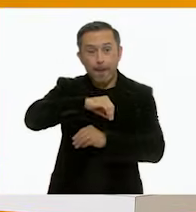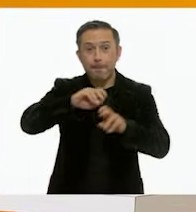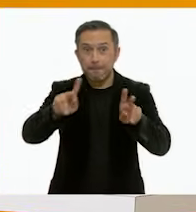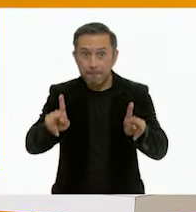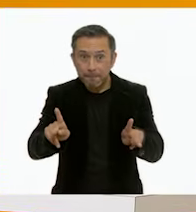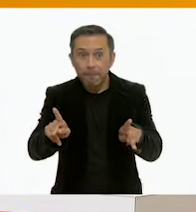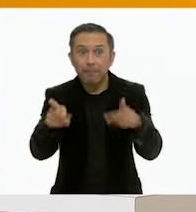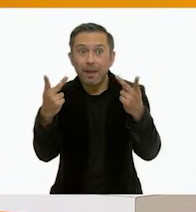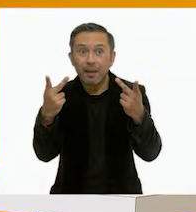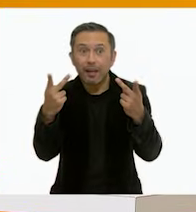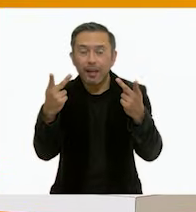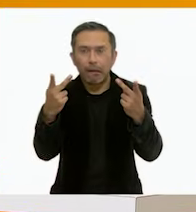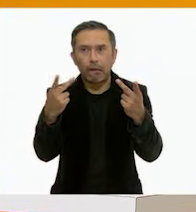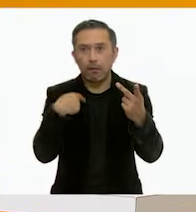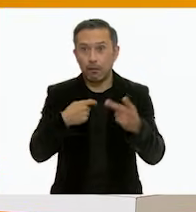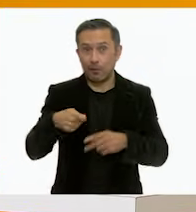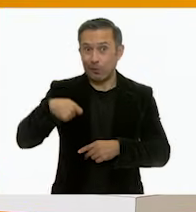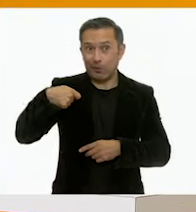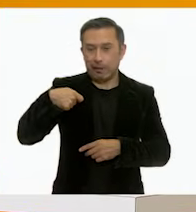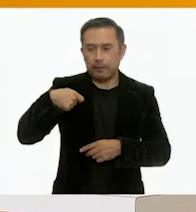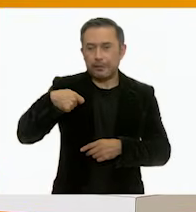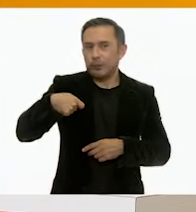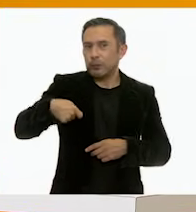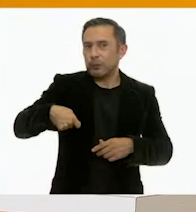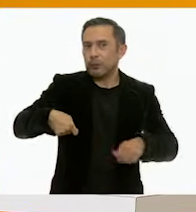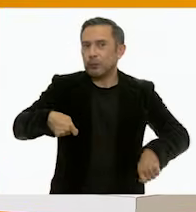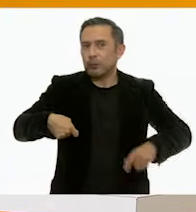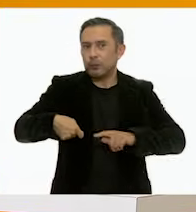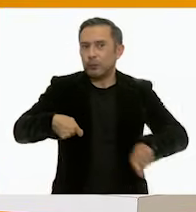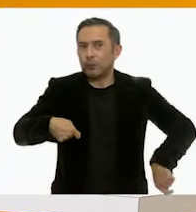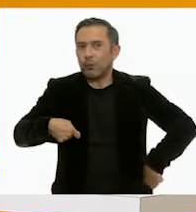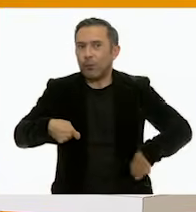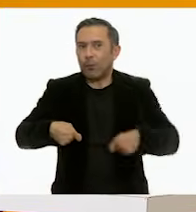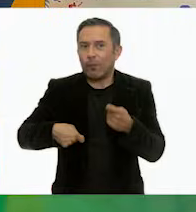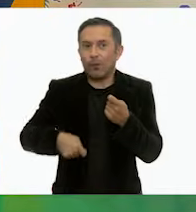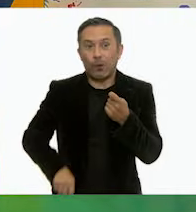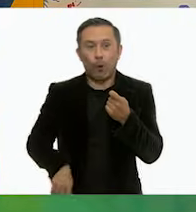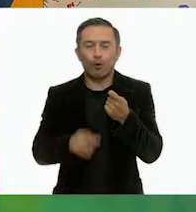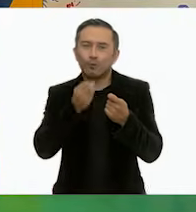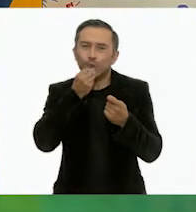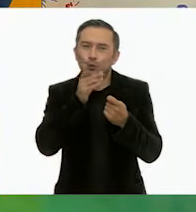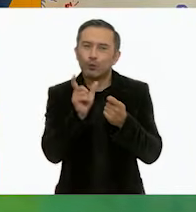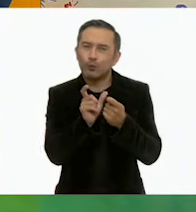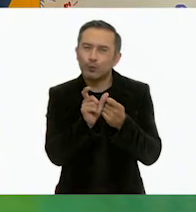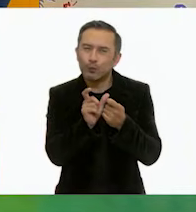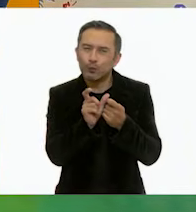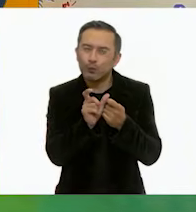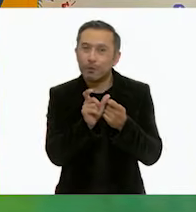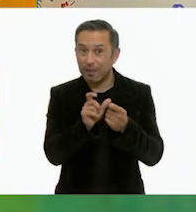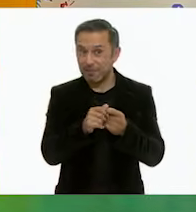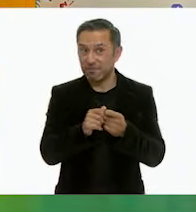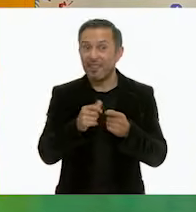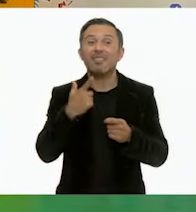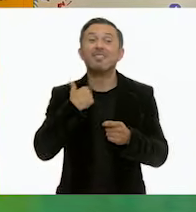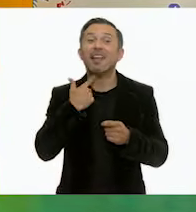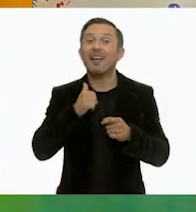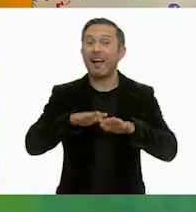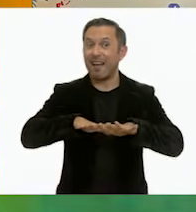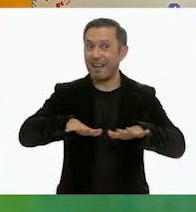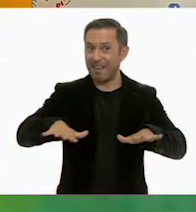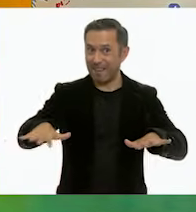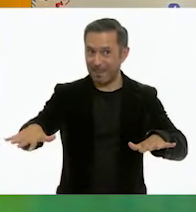esta cuchara pequeña. Y vamos a ver qué era lo que hacía. Ponía la tela y entonces él